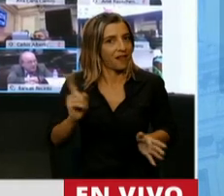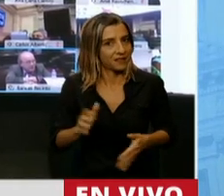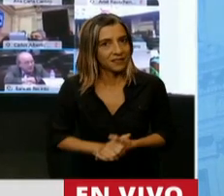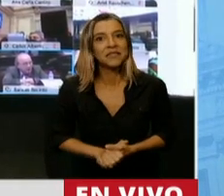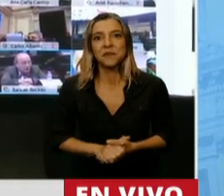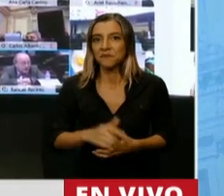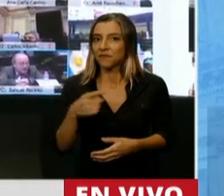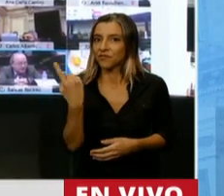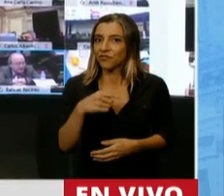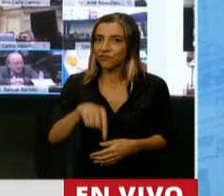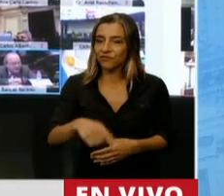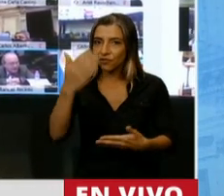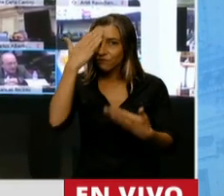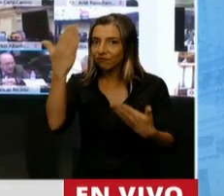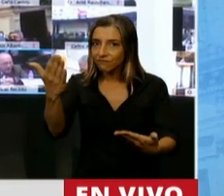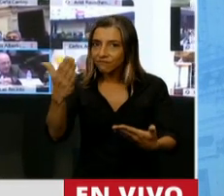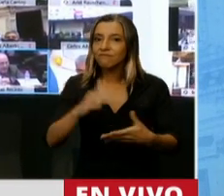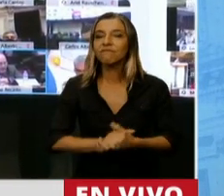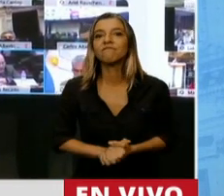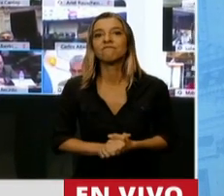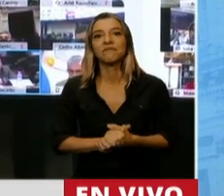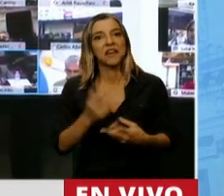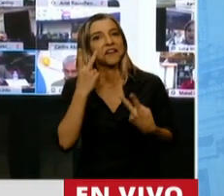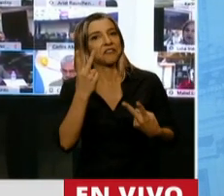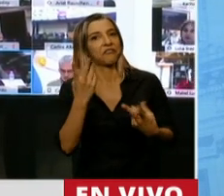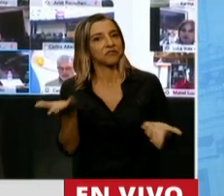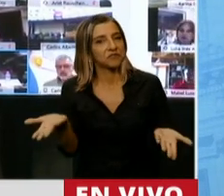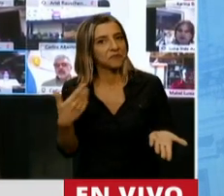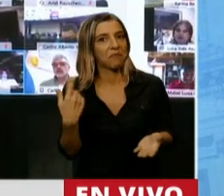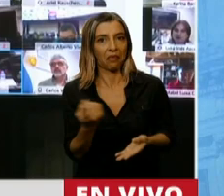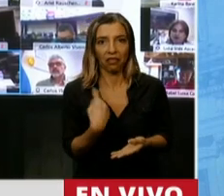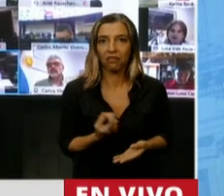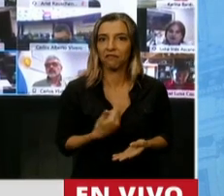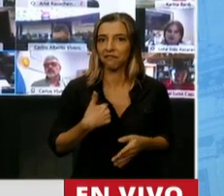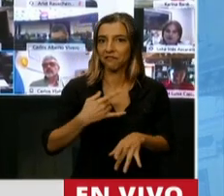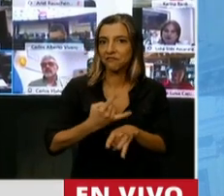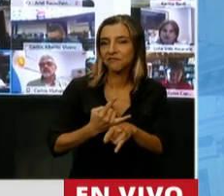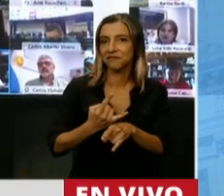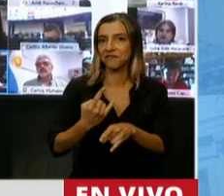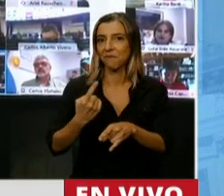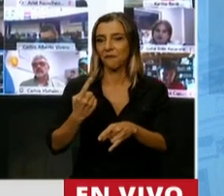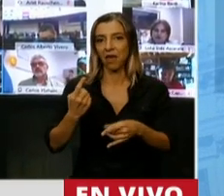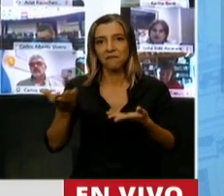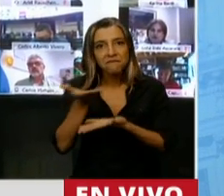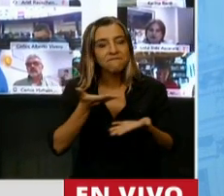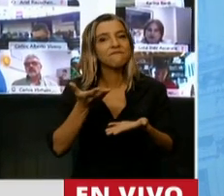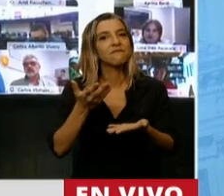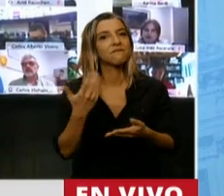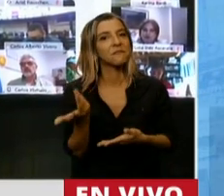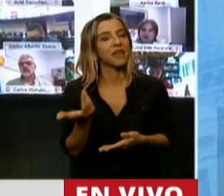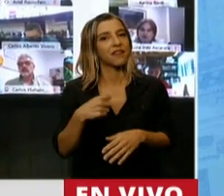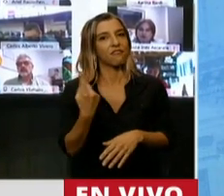siempre un desfiladero estrecho porque se supone que en una competencia electoral